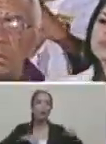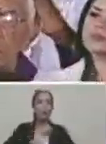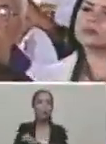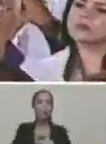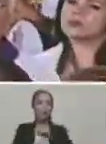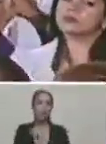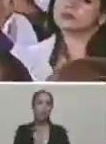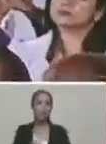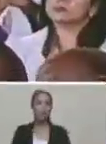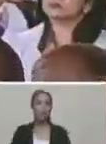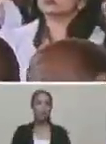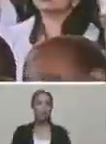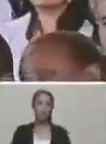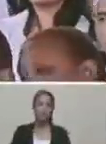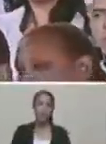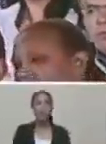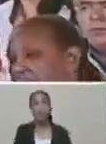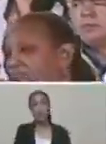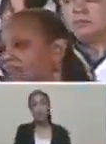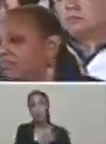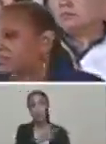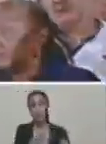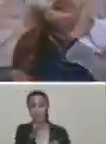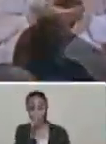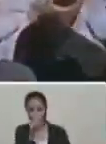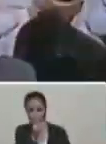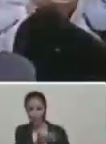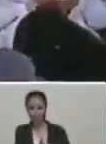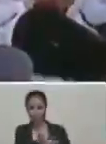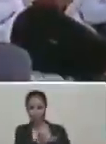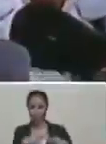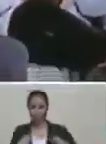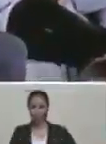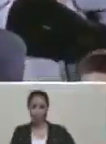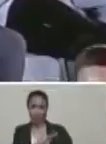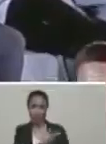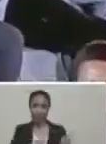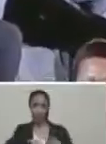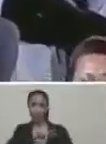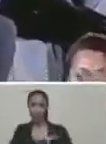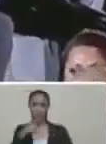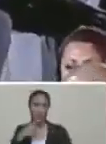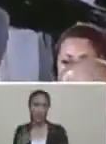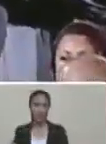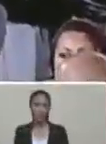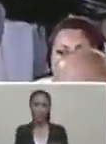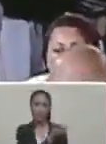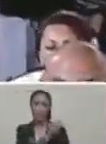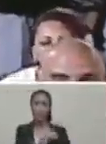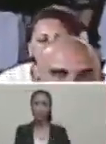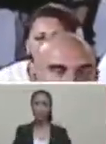show politizado de falsa ayuda humanitaria. Knockout. Nos plantamos con valentía.